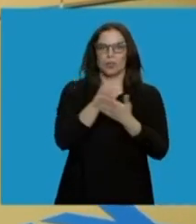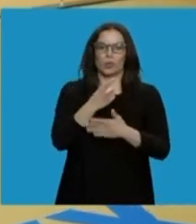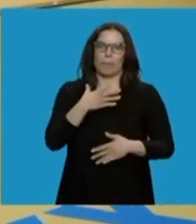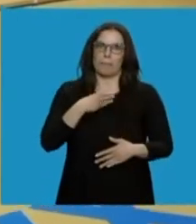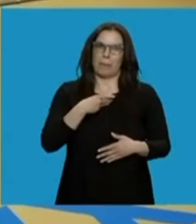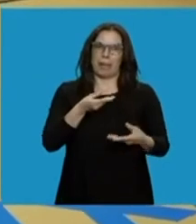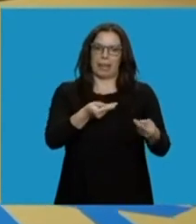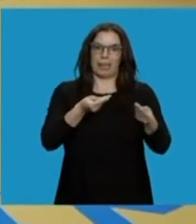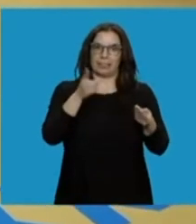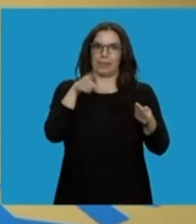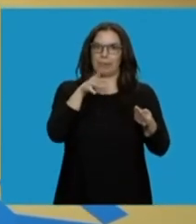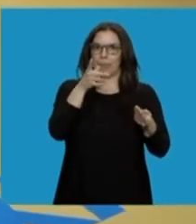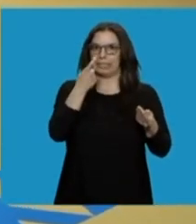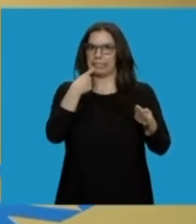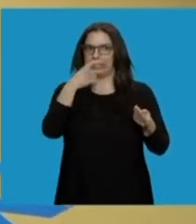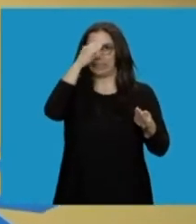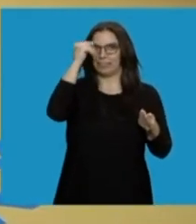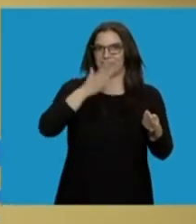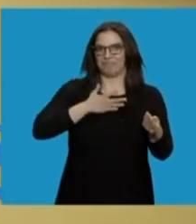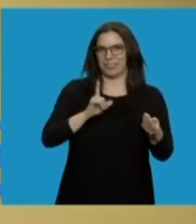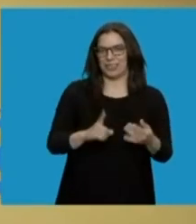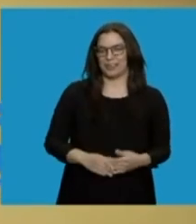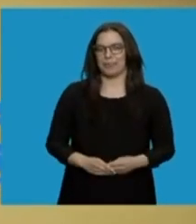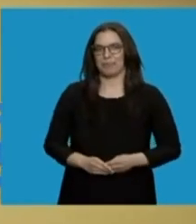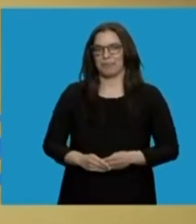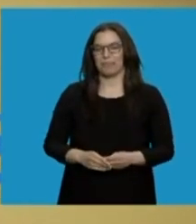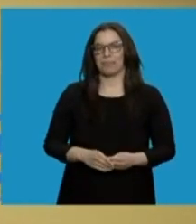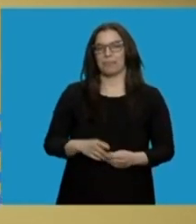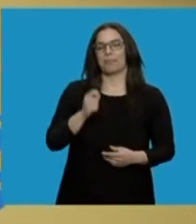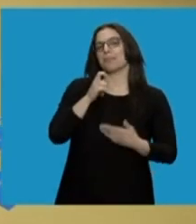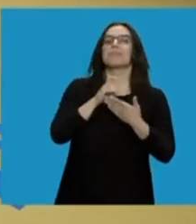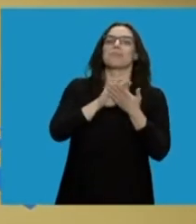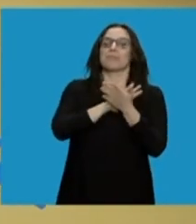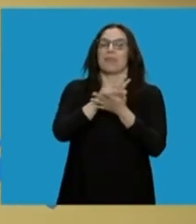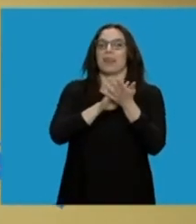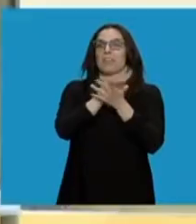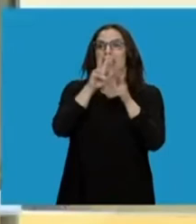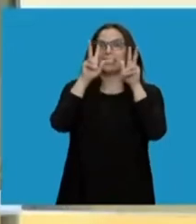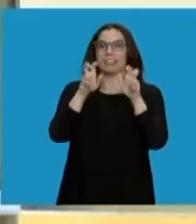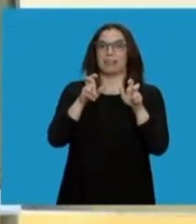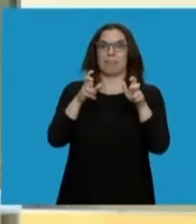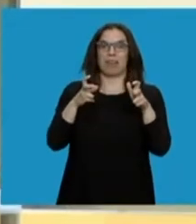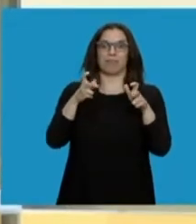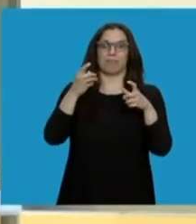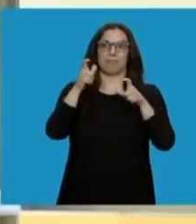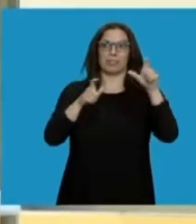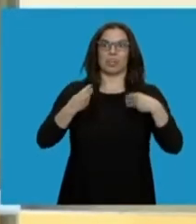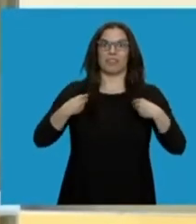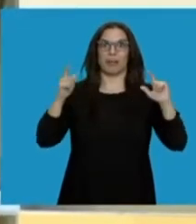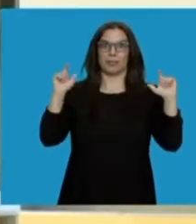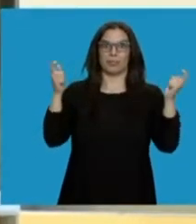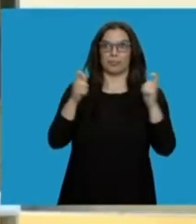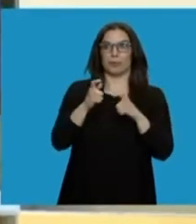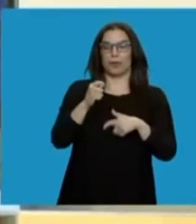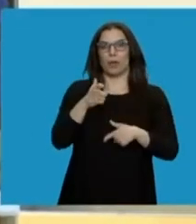Papelito porque no me quiero olvidar de nadie. Bueno, voy a hablar un poquito de despoblación, aunque me da un poco de reparo después de todo el revuelo que se ha montado con